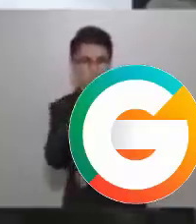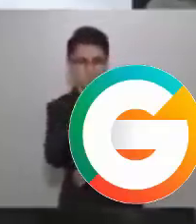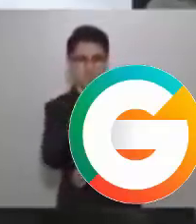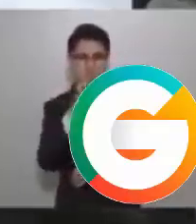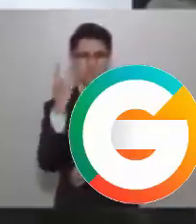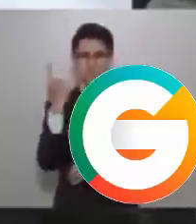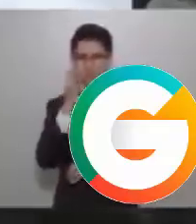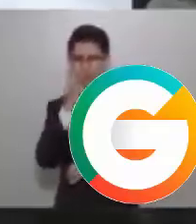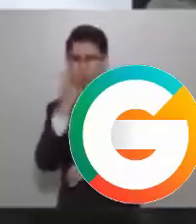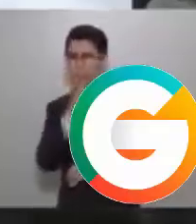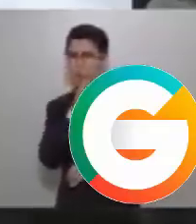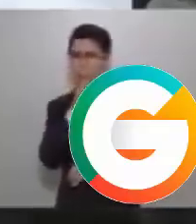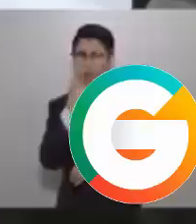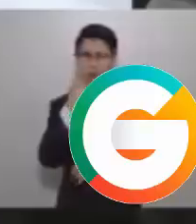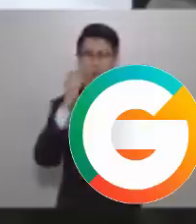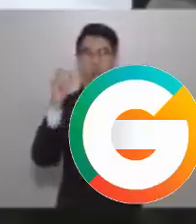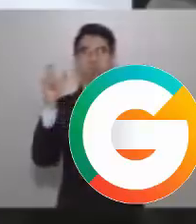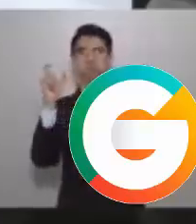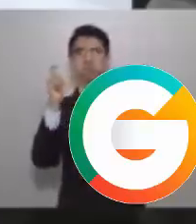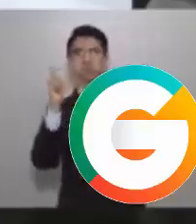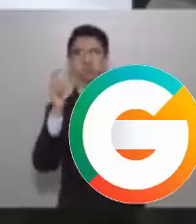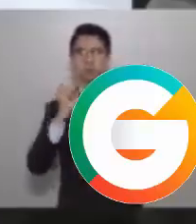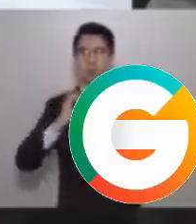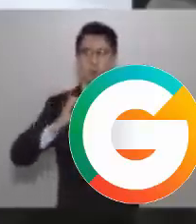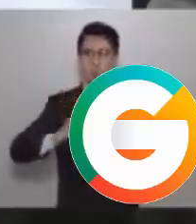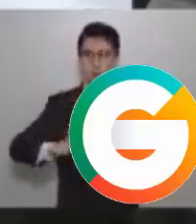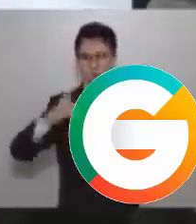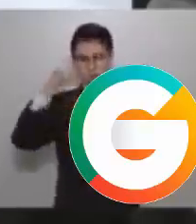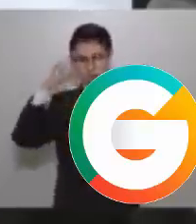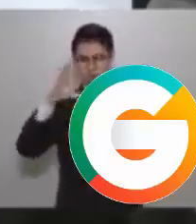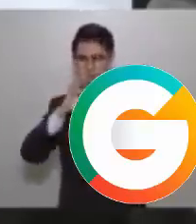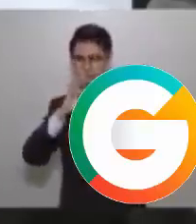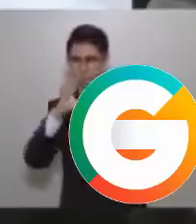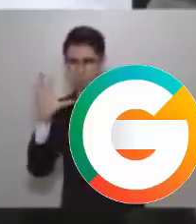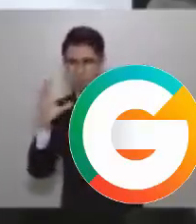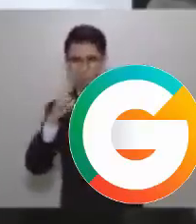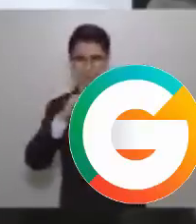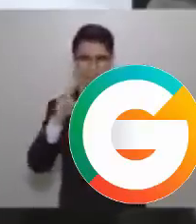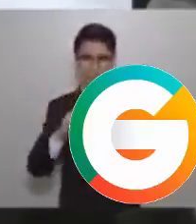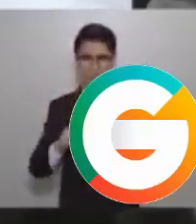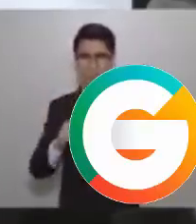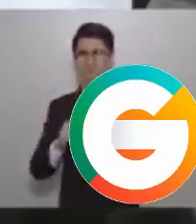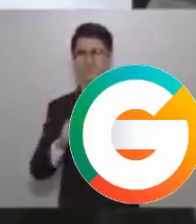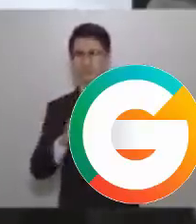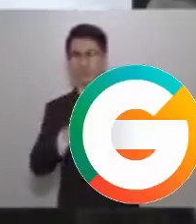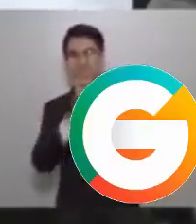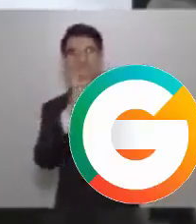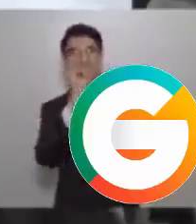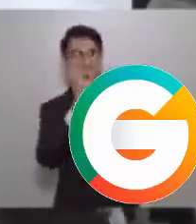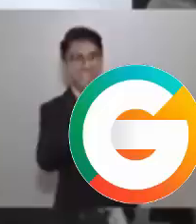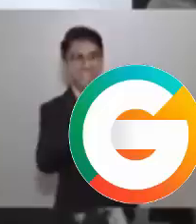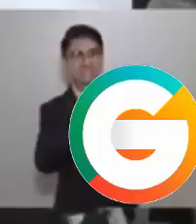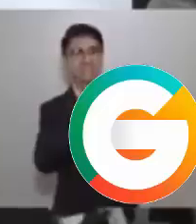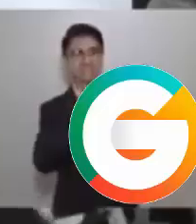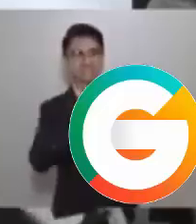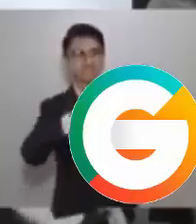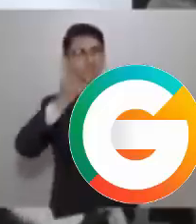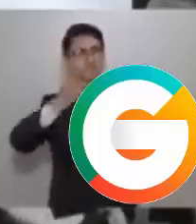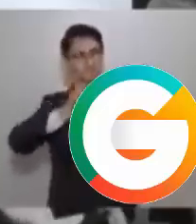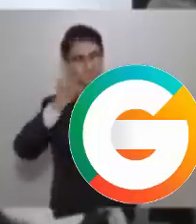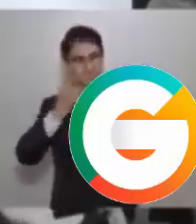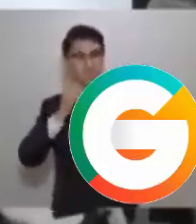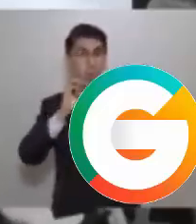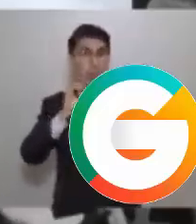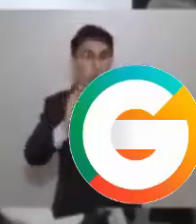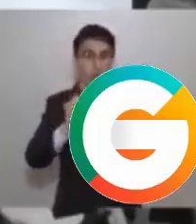que el estado de salud del elemento, quien no se encontraba en servicio en ese día, sino